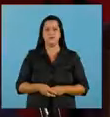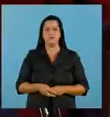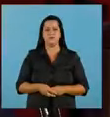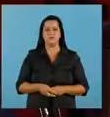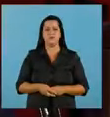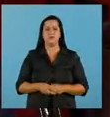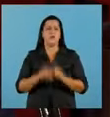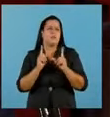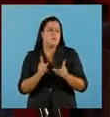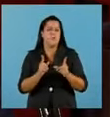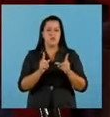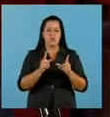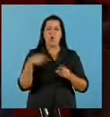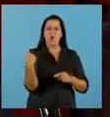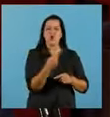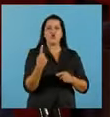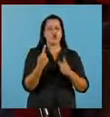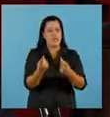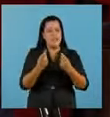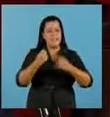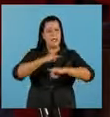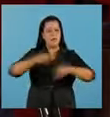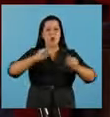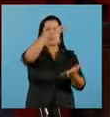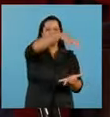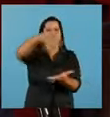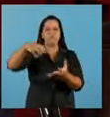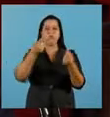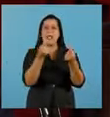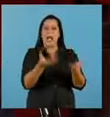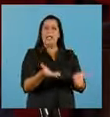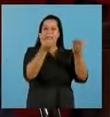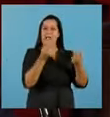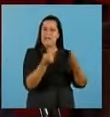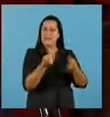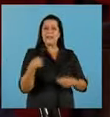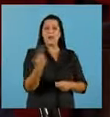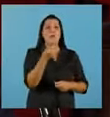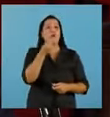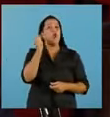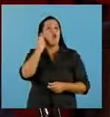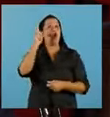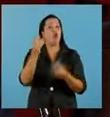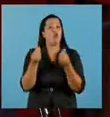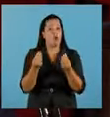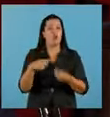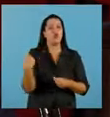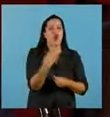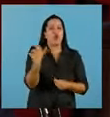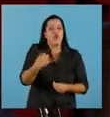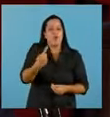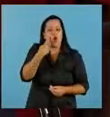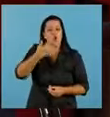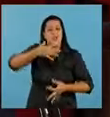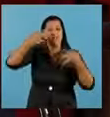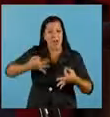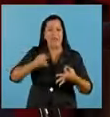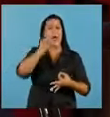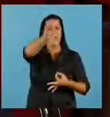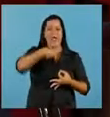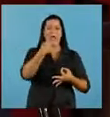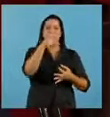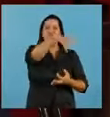Esa calidad institucional que pregonamos solo se logrará si todos ayudamos a conocer la verdad. Por